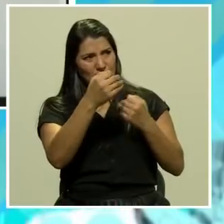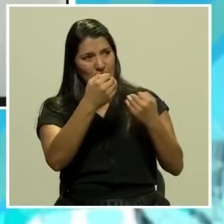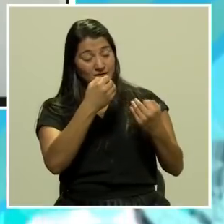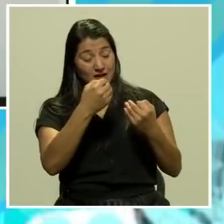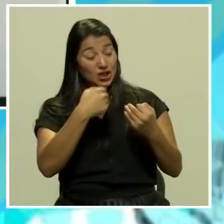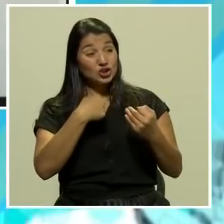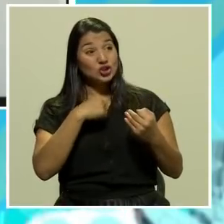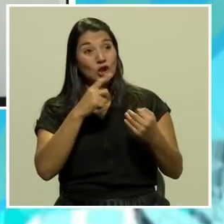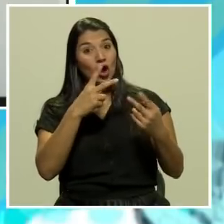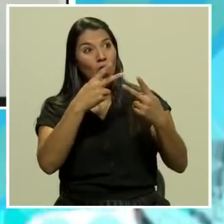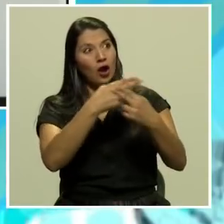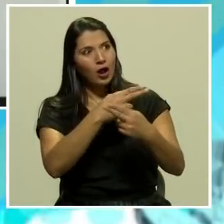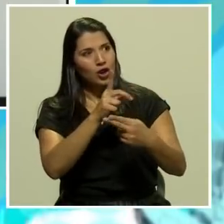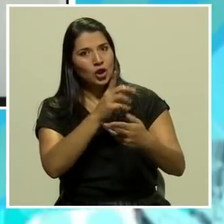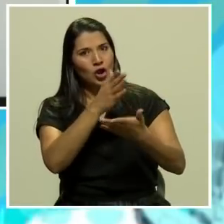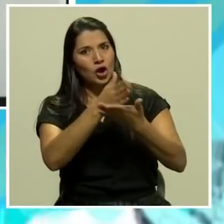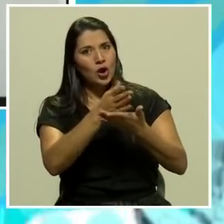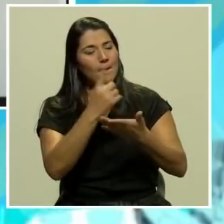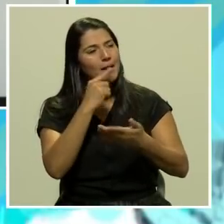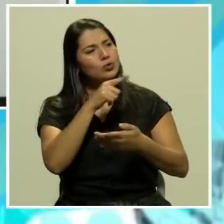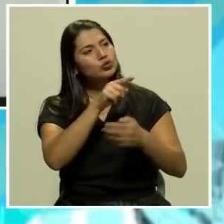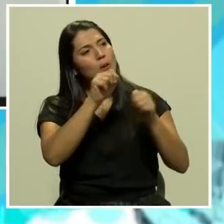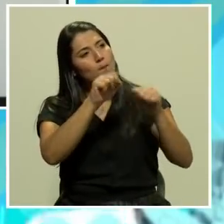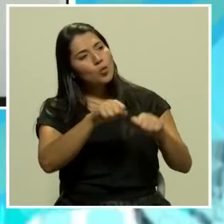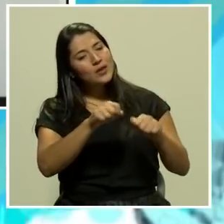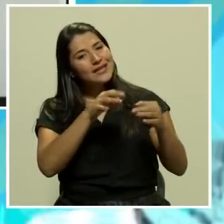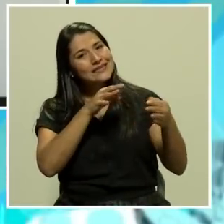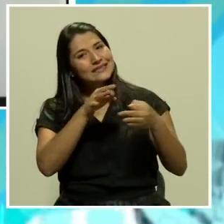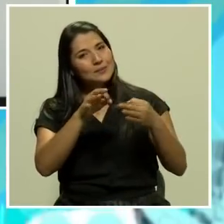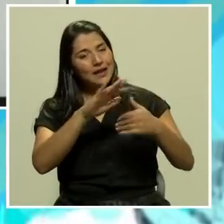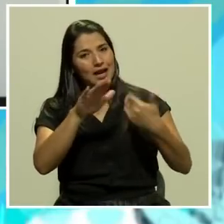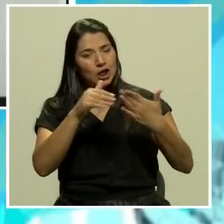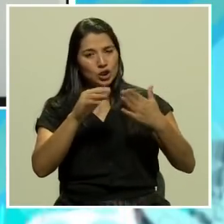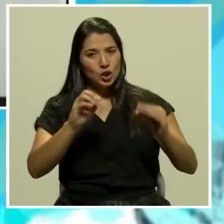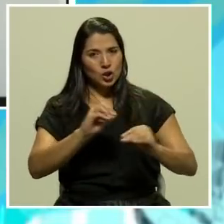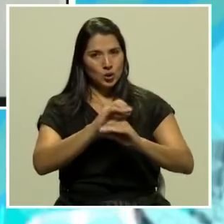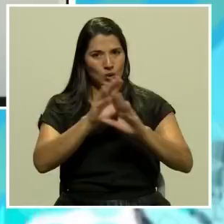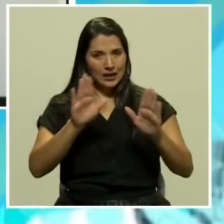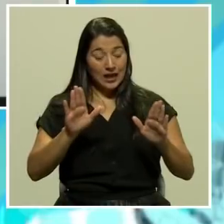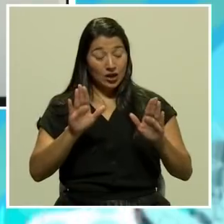justamente para que pudiera hilar todo el panorama, es